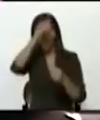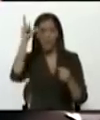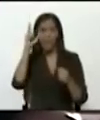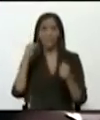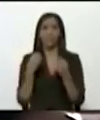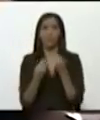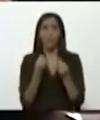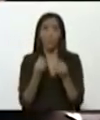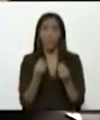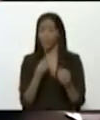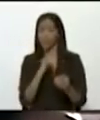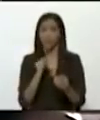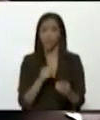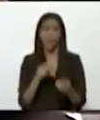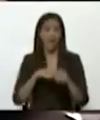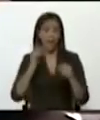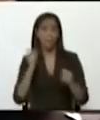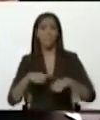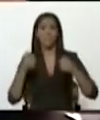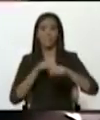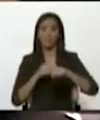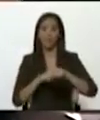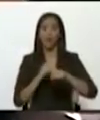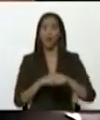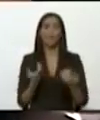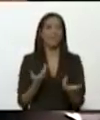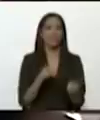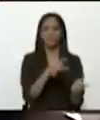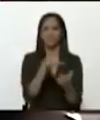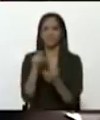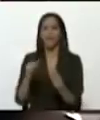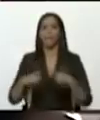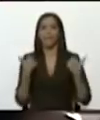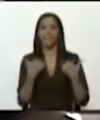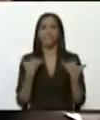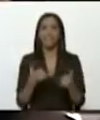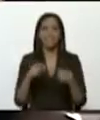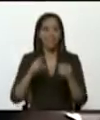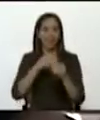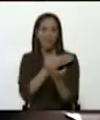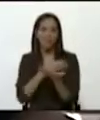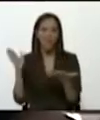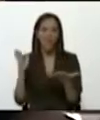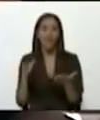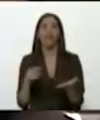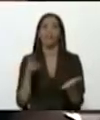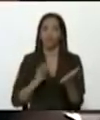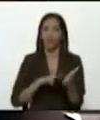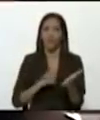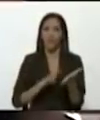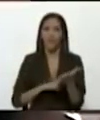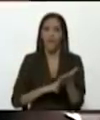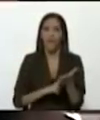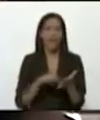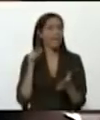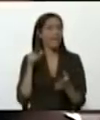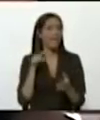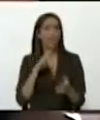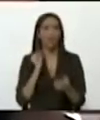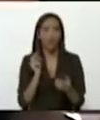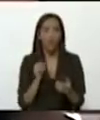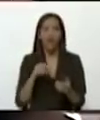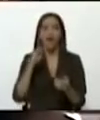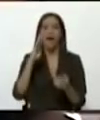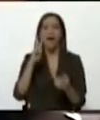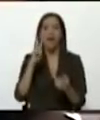que no sacó a más gente, es que no le dio tiempo de martillar más porque ya estaba destituido. Eso es verdad. Él no sacó a Baduel